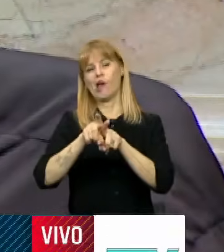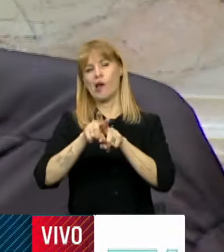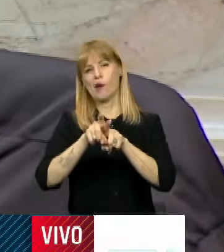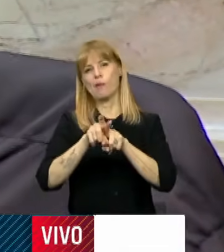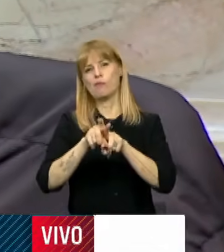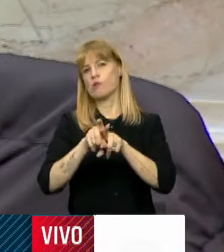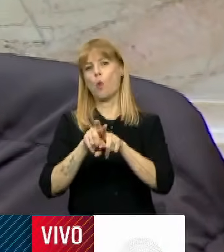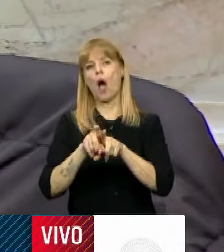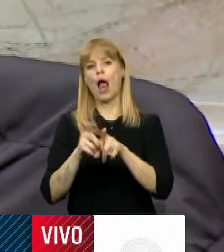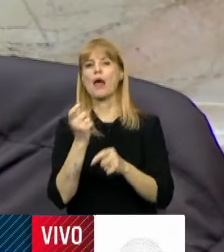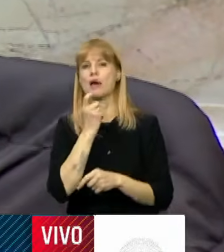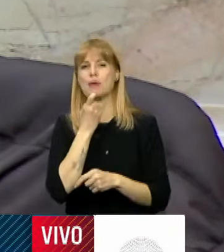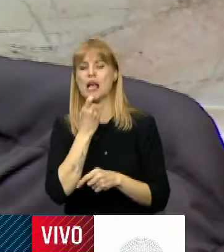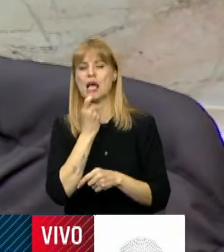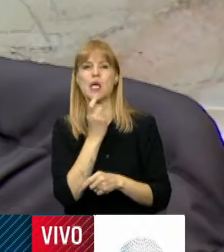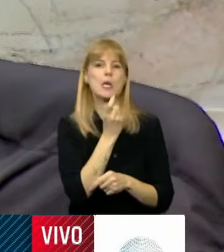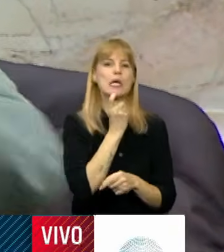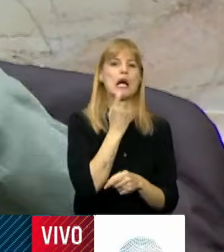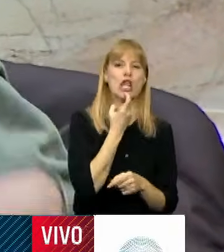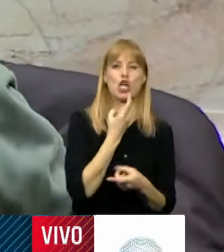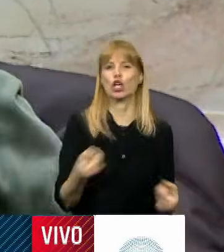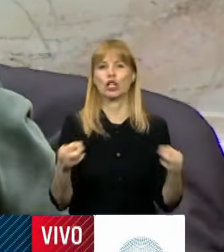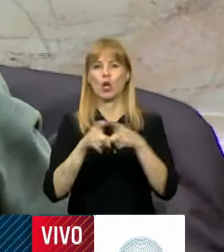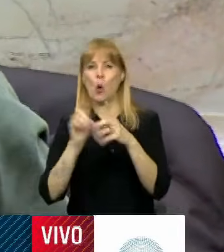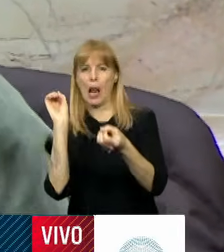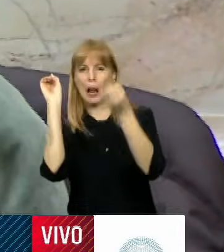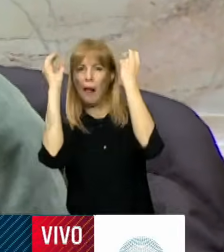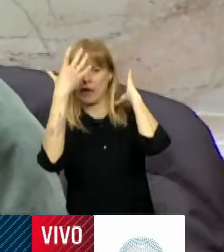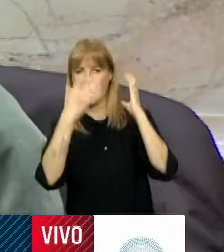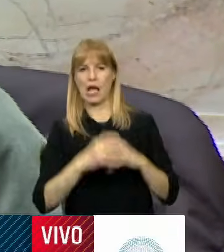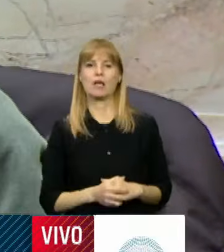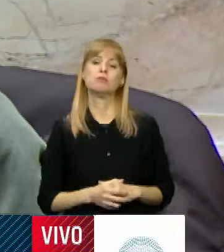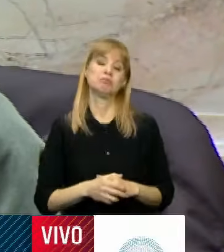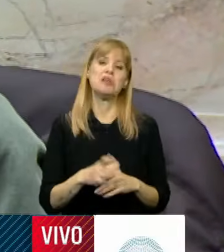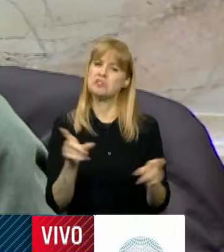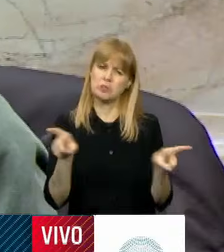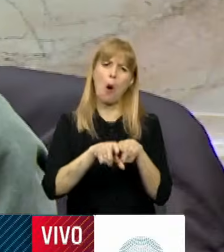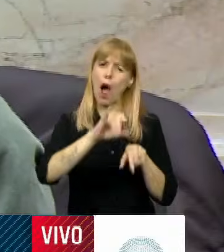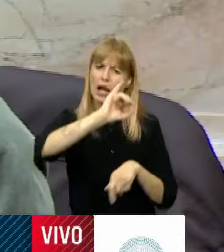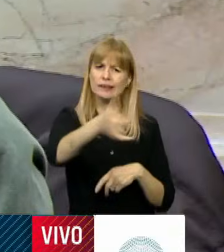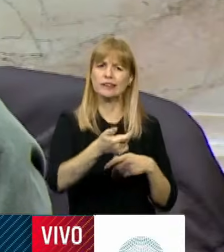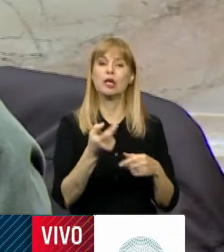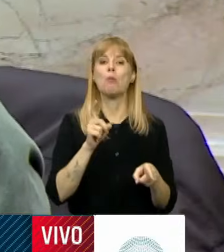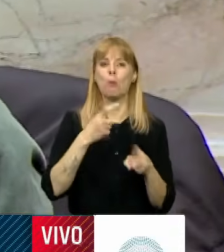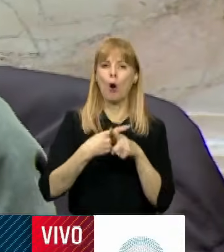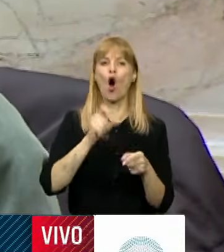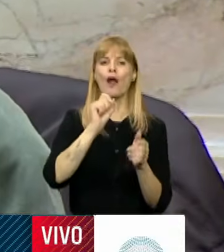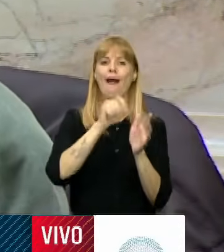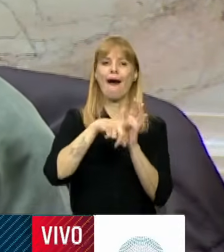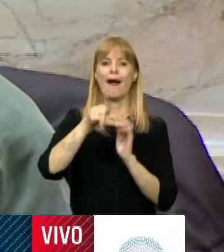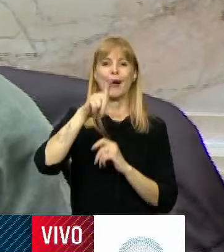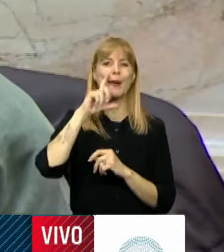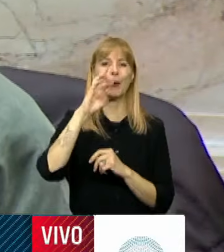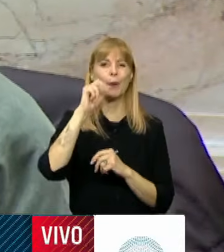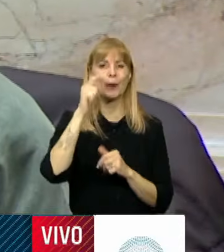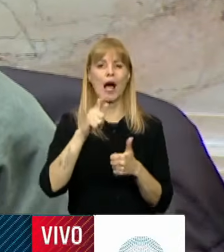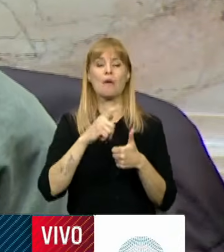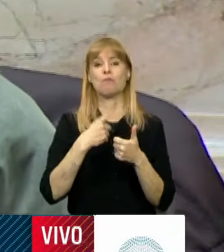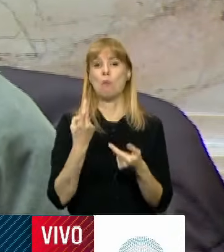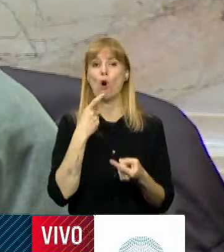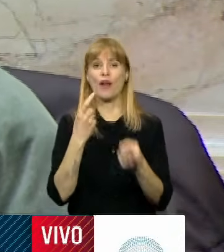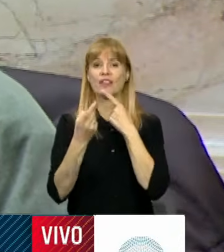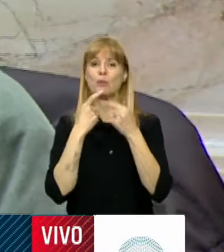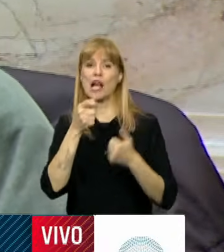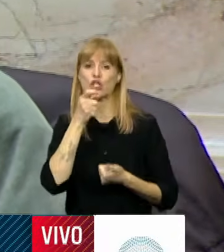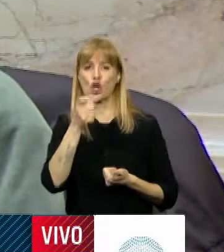es Milei por Libra, por muchas cosas, porque además la interpelación que nosotros propusimos y la